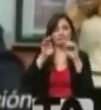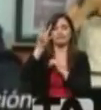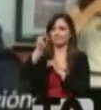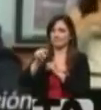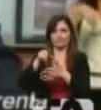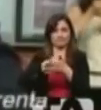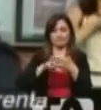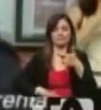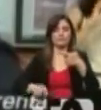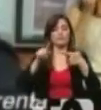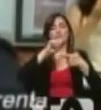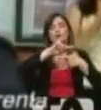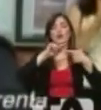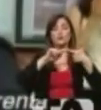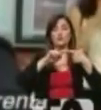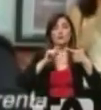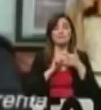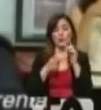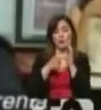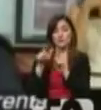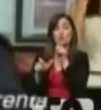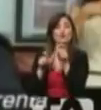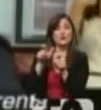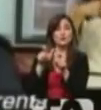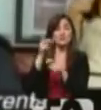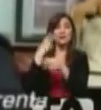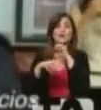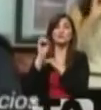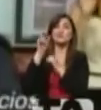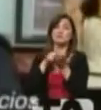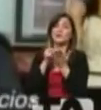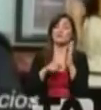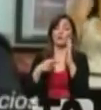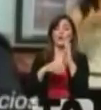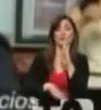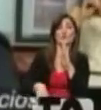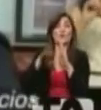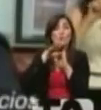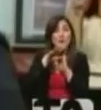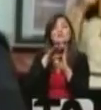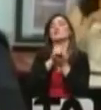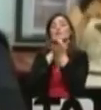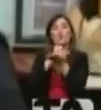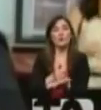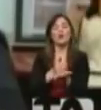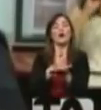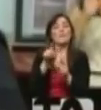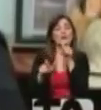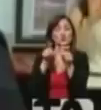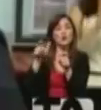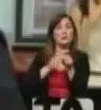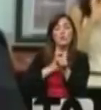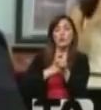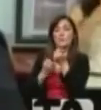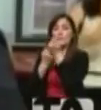de las reformas que modificaban el impuesto a la renta de las personas que no tienen hijos y además la mejora de los beneficios para aquellos jefes de hogar